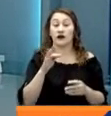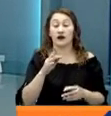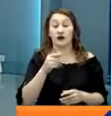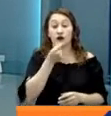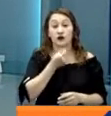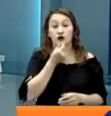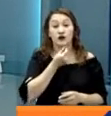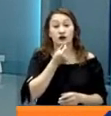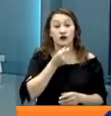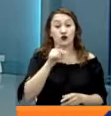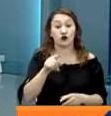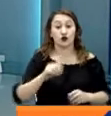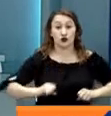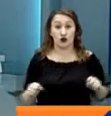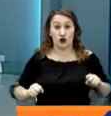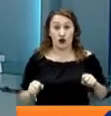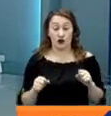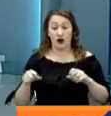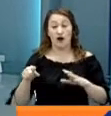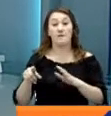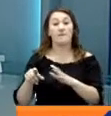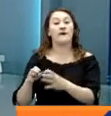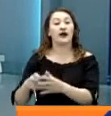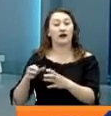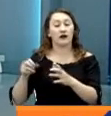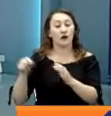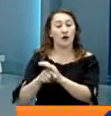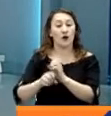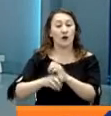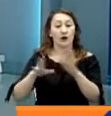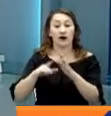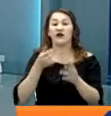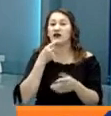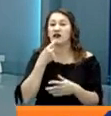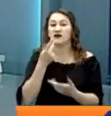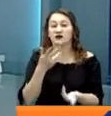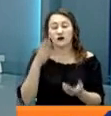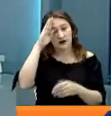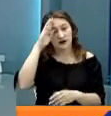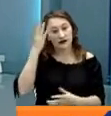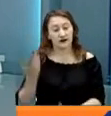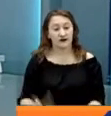Bogotá, desactivaron un paquete bomba. Sergio Grandas, ¿qué dice la policía?